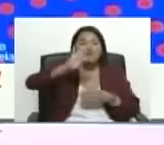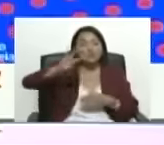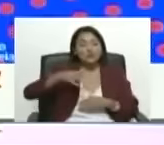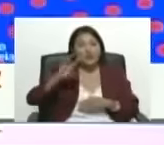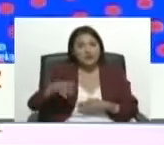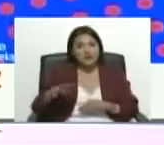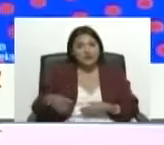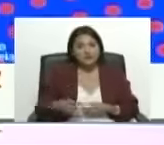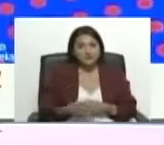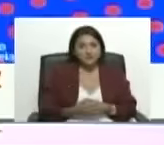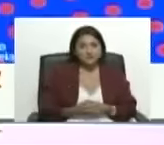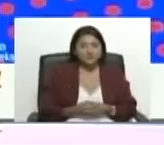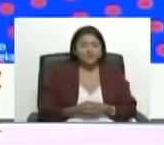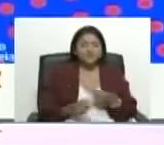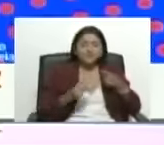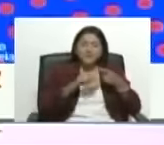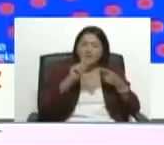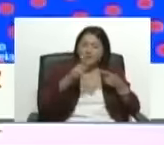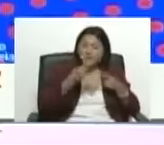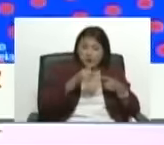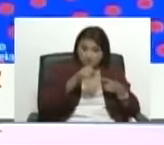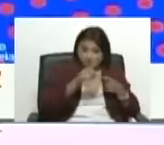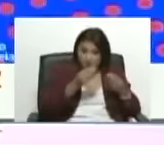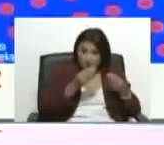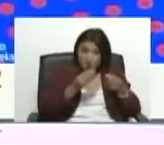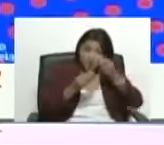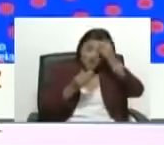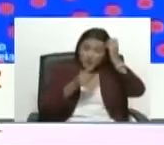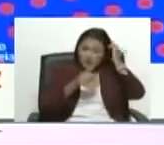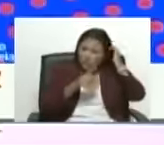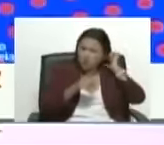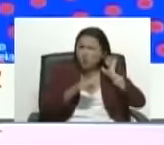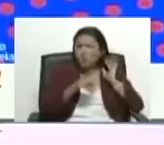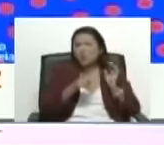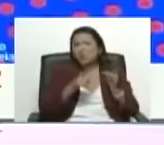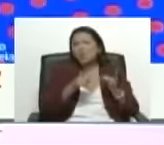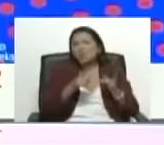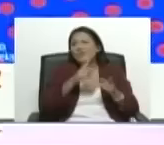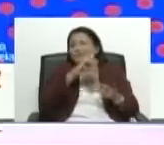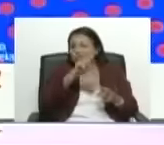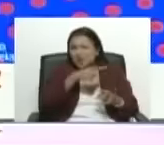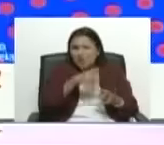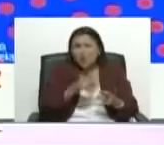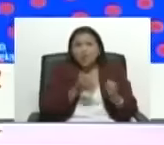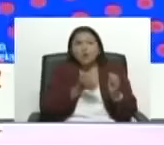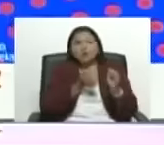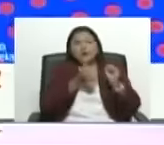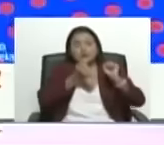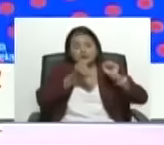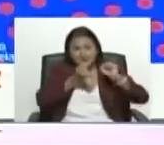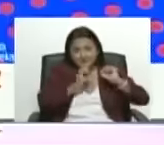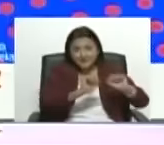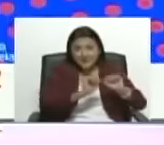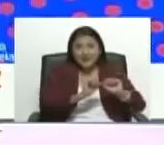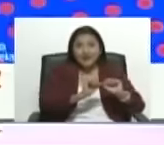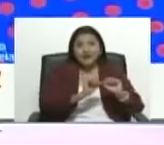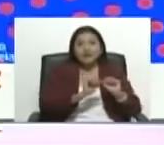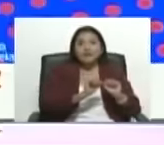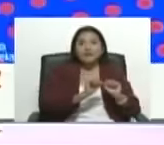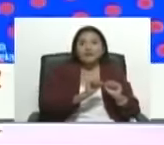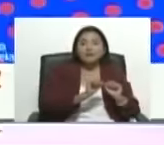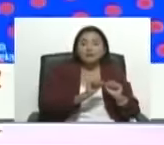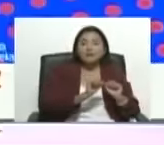pregunta: ¿está usted de acuerdo en rechazar por todos los medios, conforme al derecho, la línea